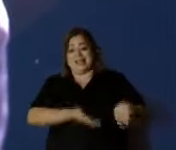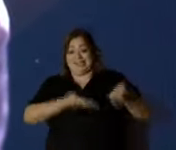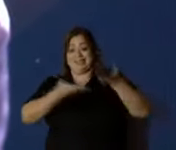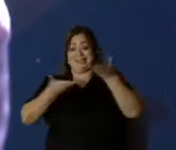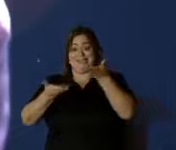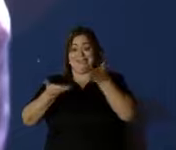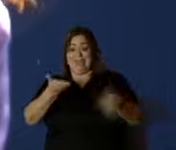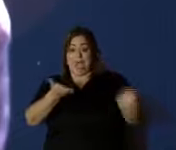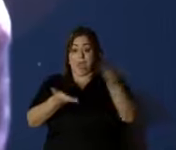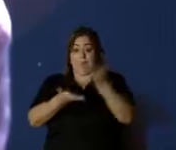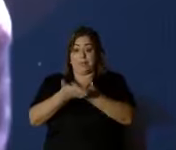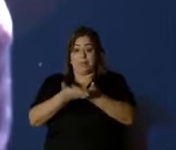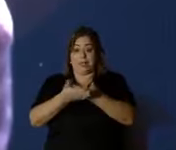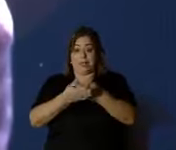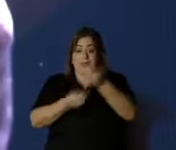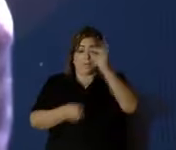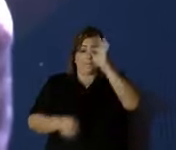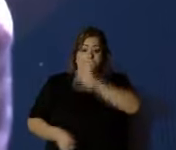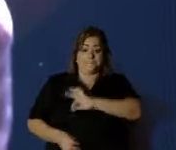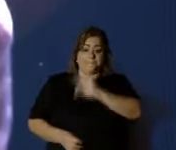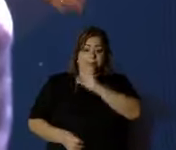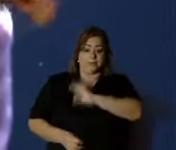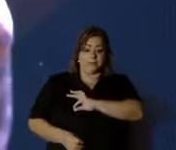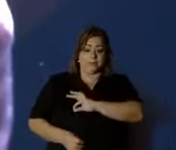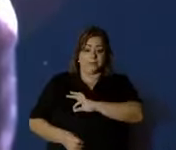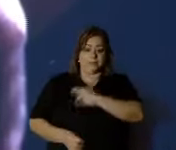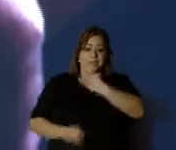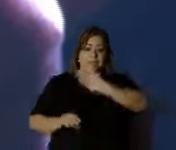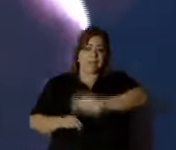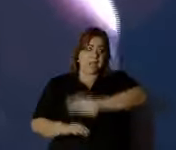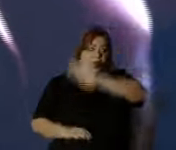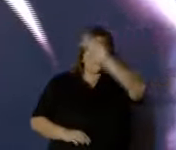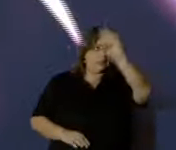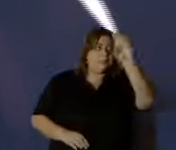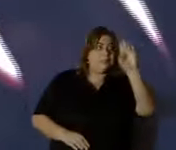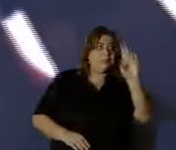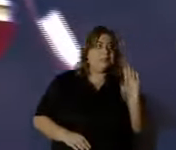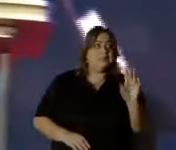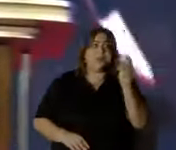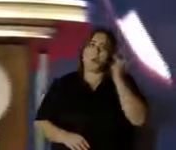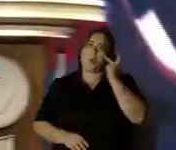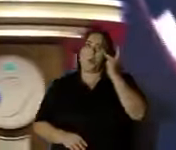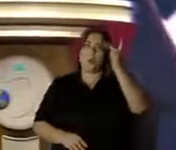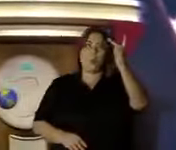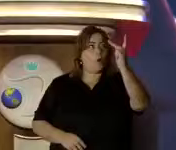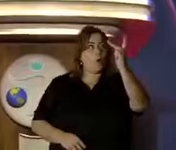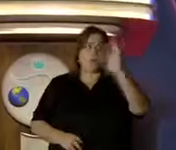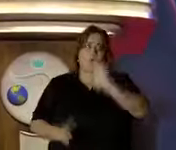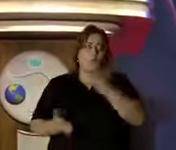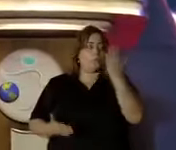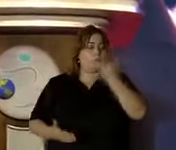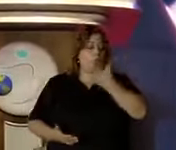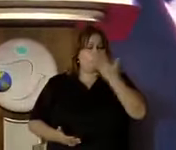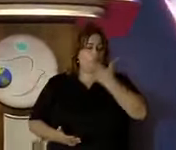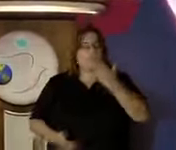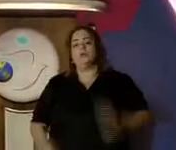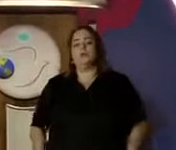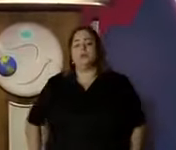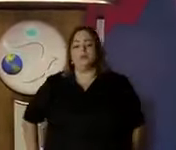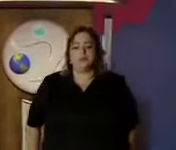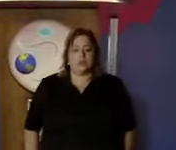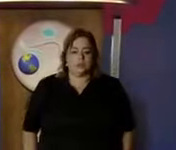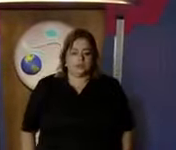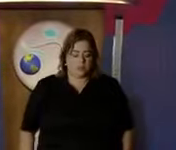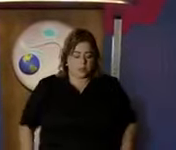salud, trae bendición. Y el cielo reina. Denle un aplauso al Señor. Ella no